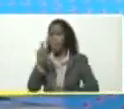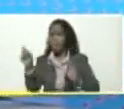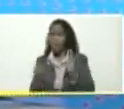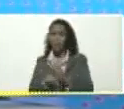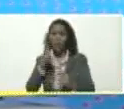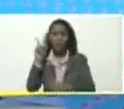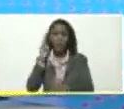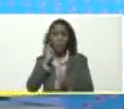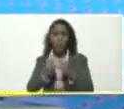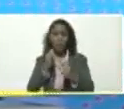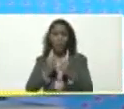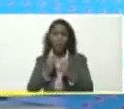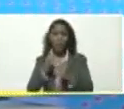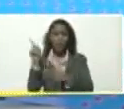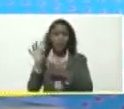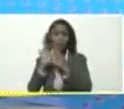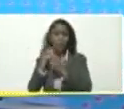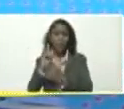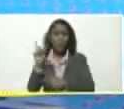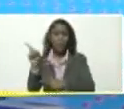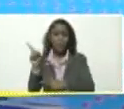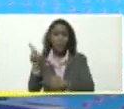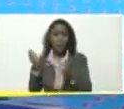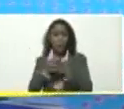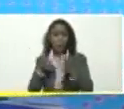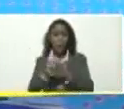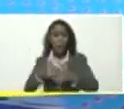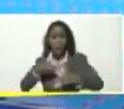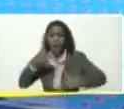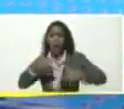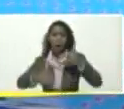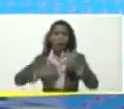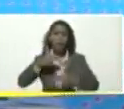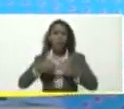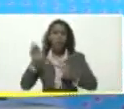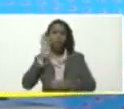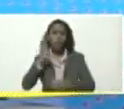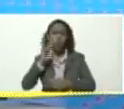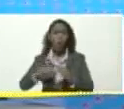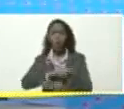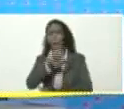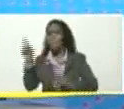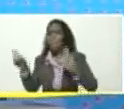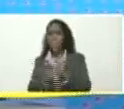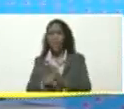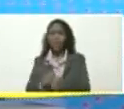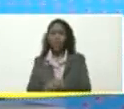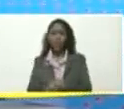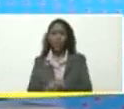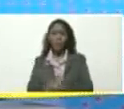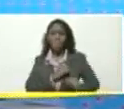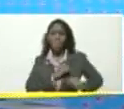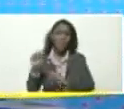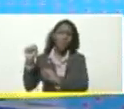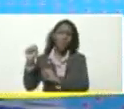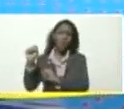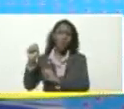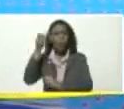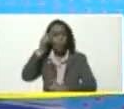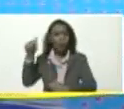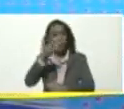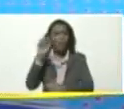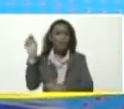apellido, de esa familia, de esa banda terrorista. Corruptela total, repudiado por el